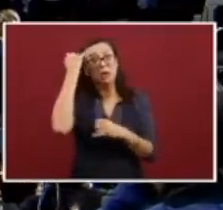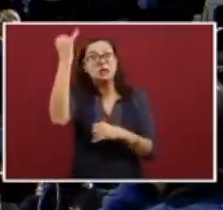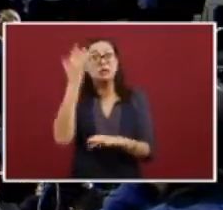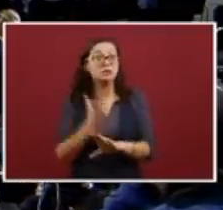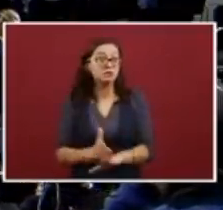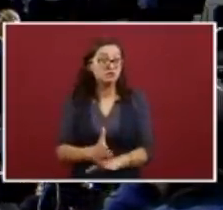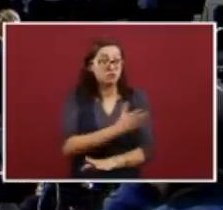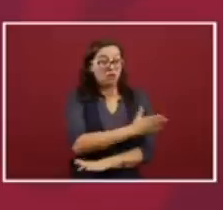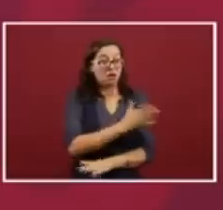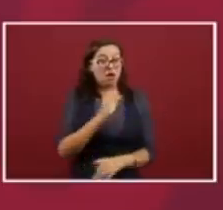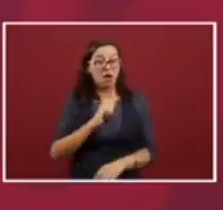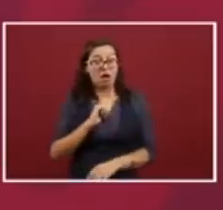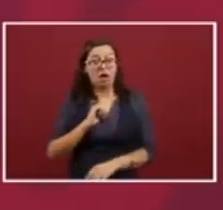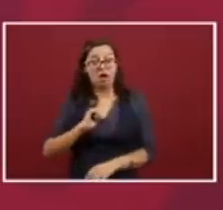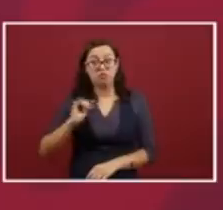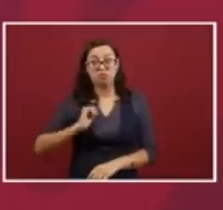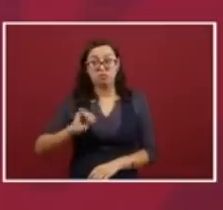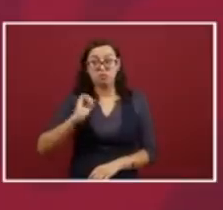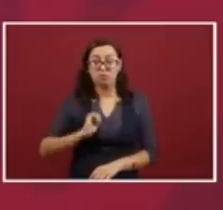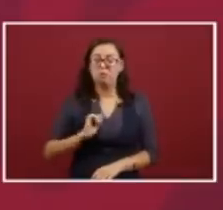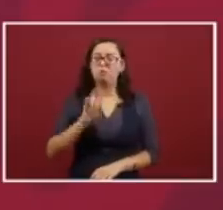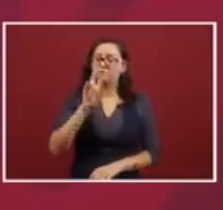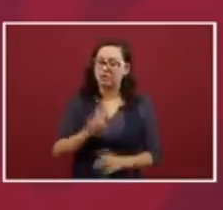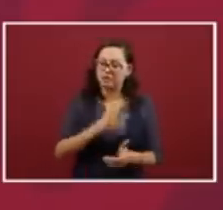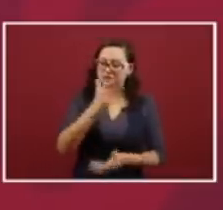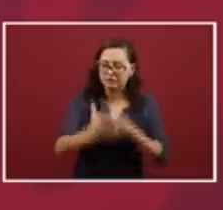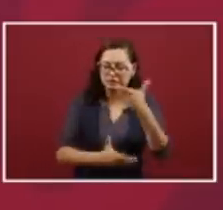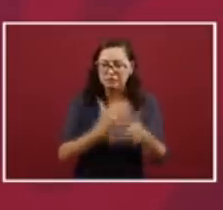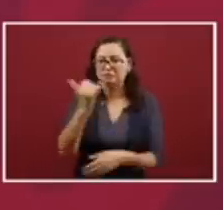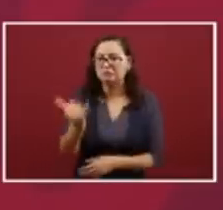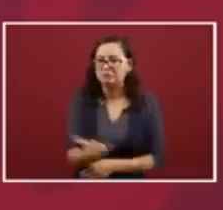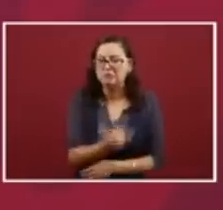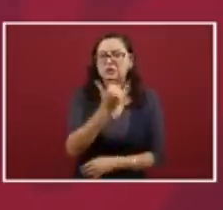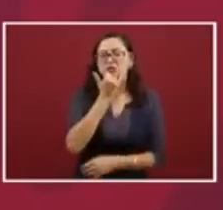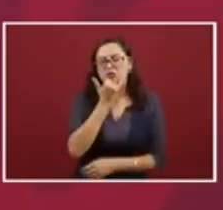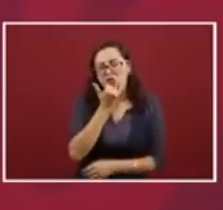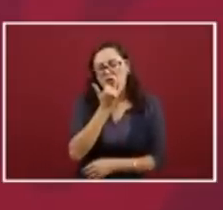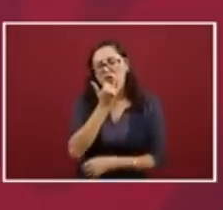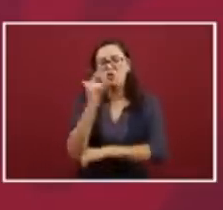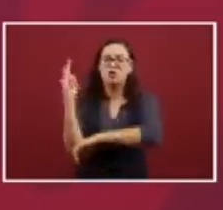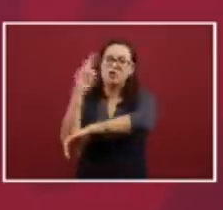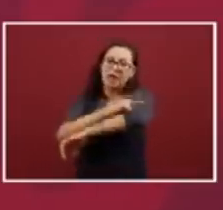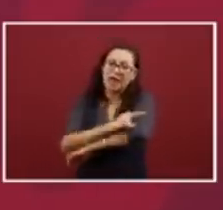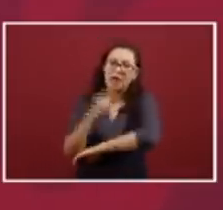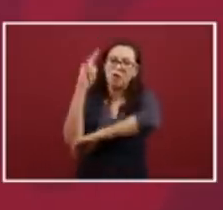siento y ofrezco disculpas a las líneas aéreas este